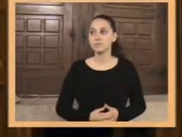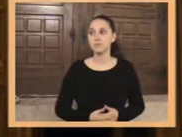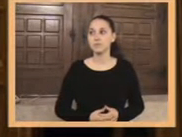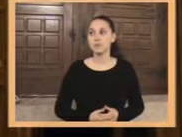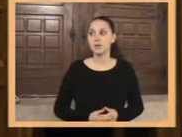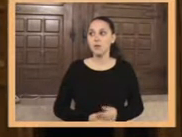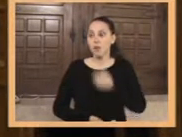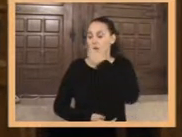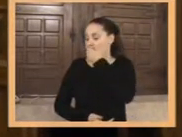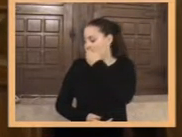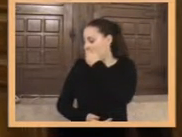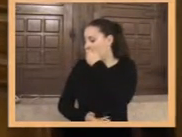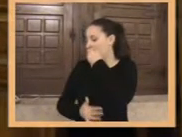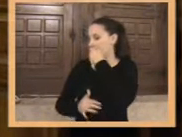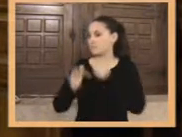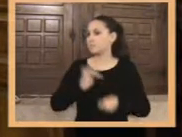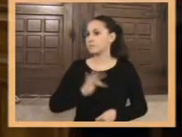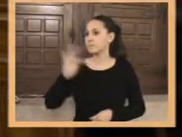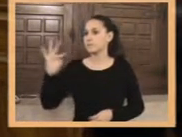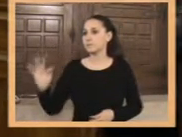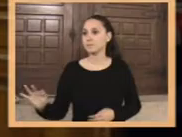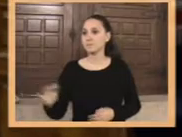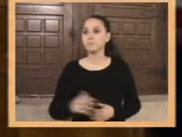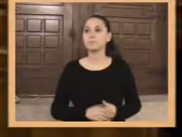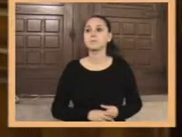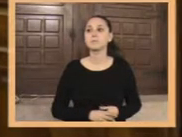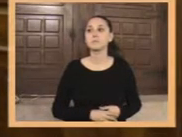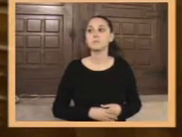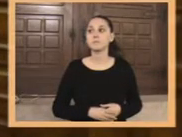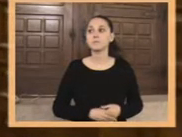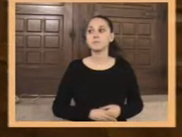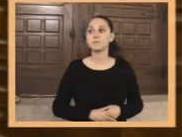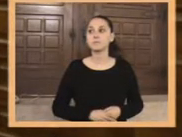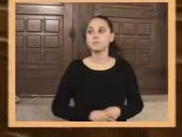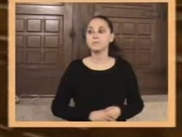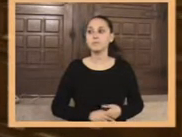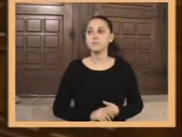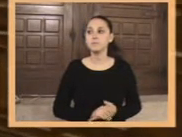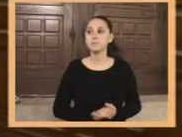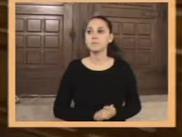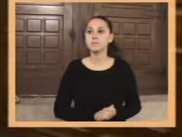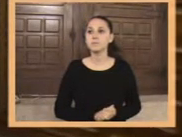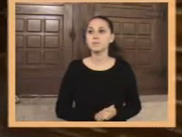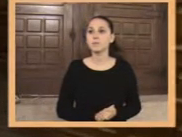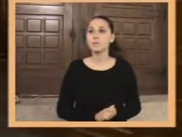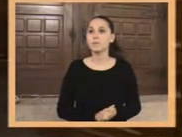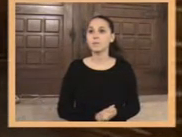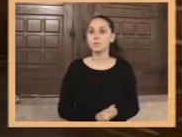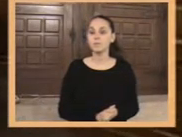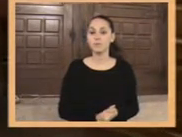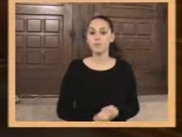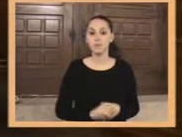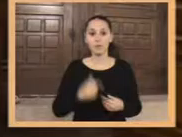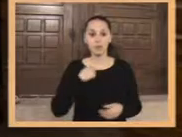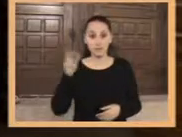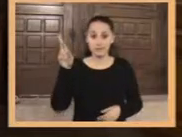Bien, señor Izquierdo, muchas gracias. Tiene la palabra el señor Rodríguez. Señor Abel, le voy a hacer, señor Izquierdo, perdón, le voy a